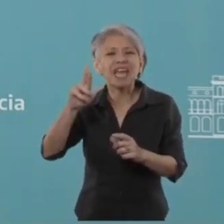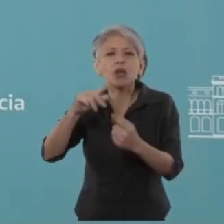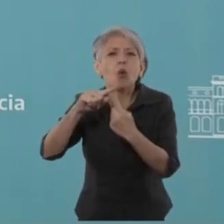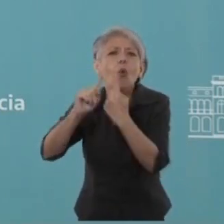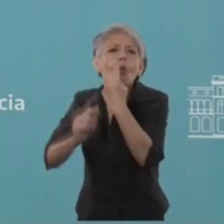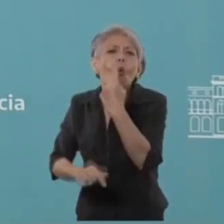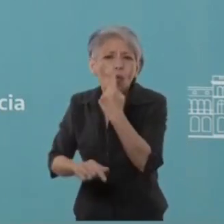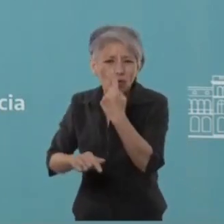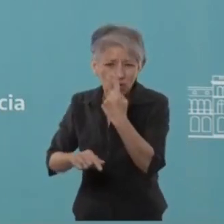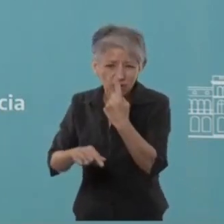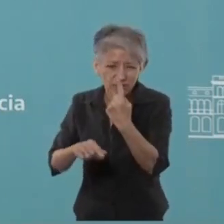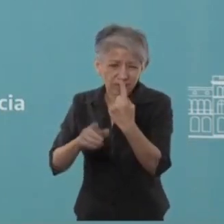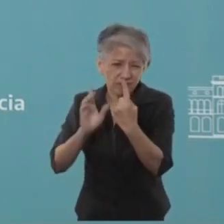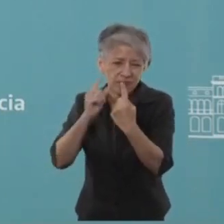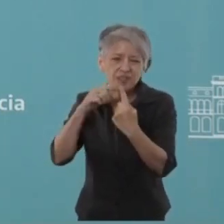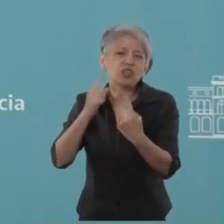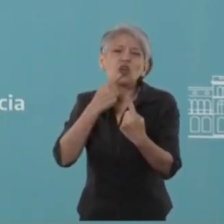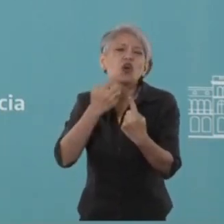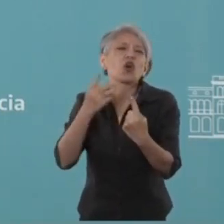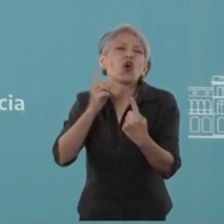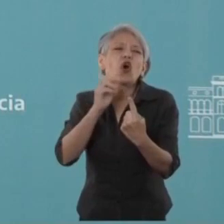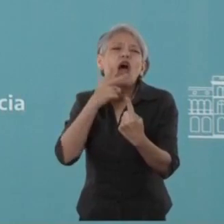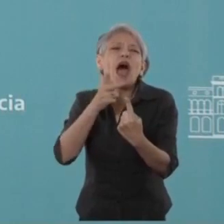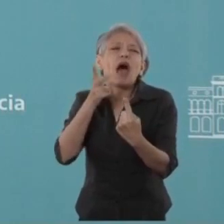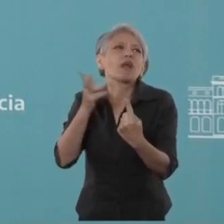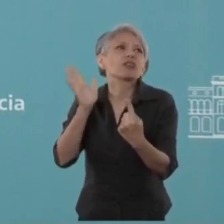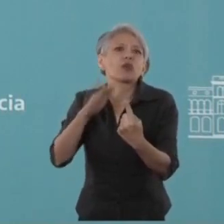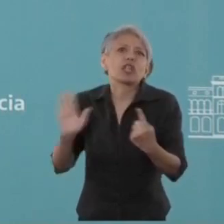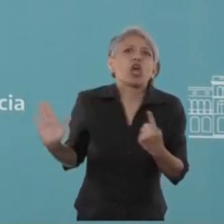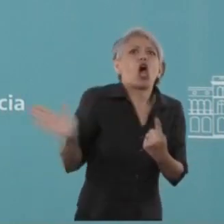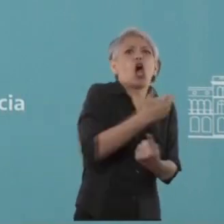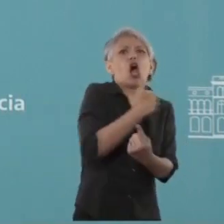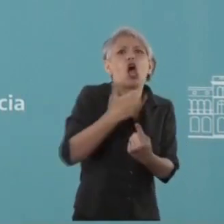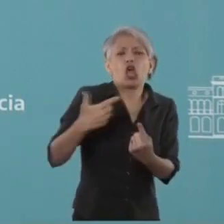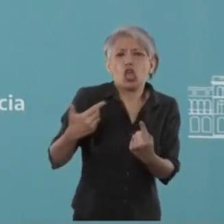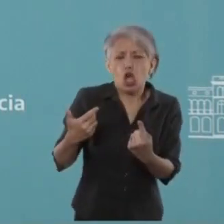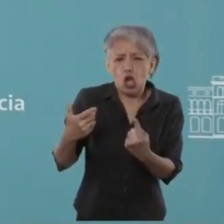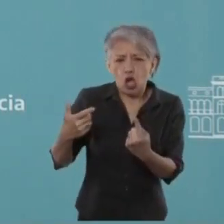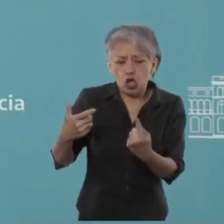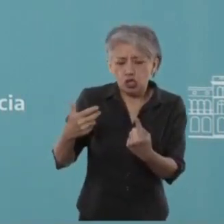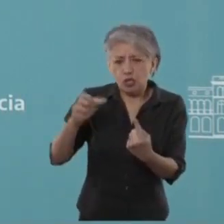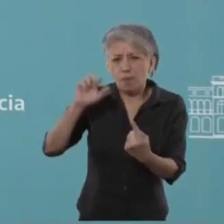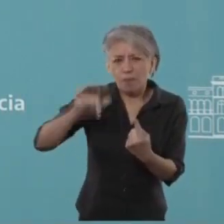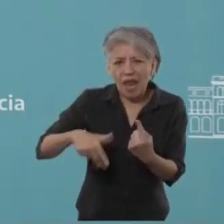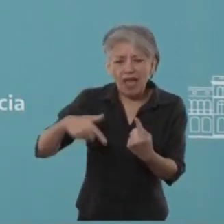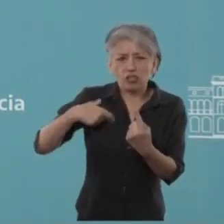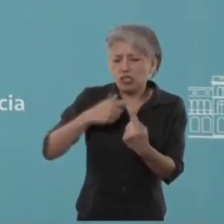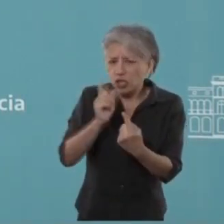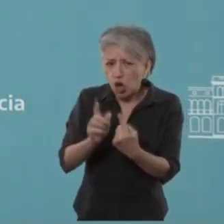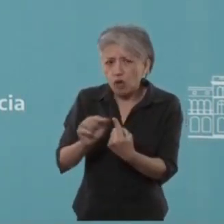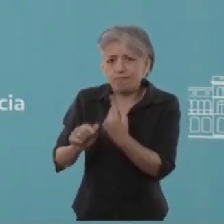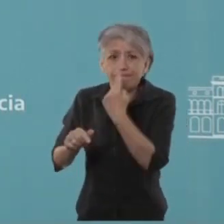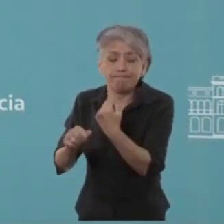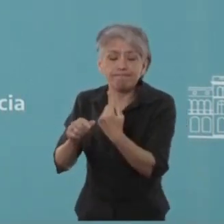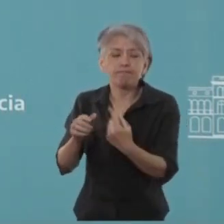las políticas sociales en general, en lugar de tener que ser de alguna manera